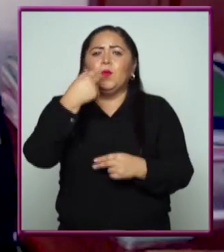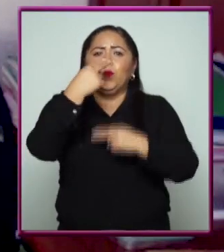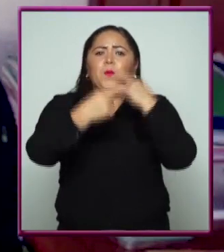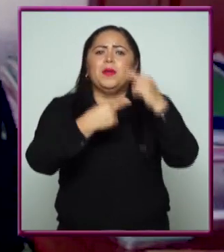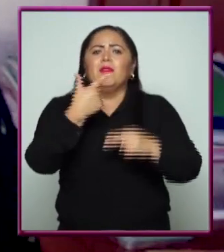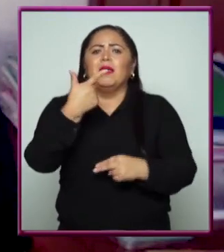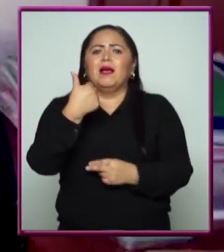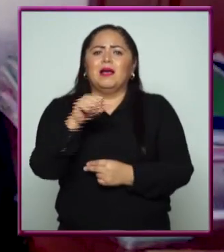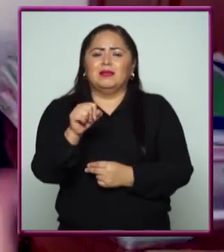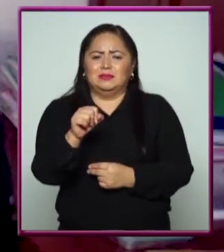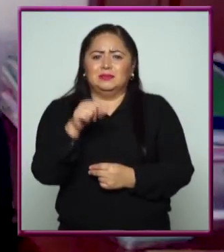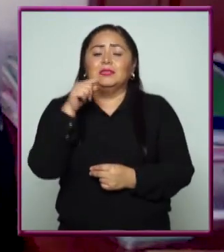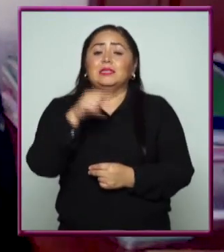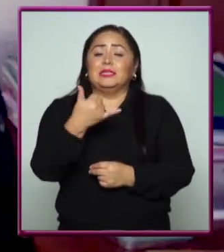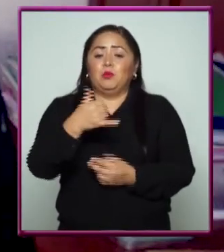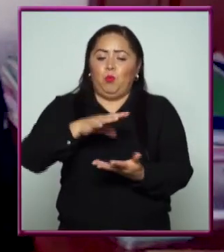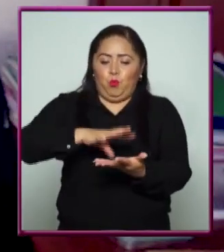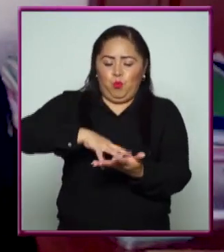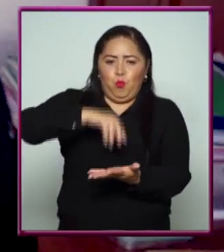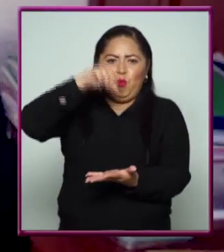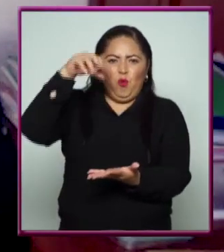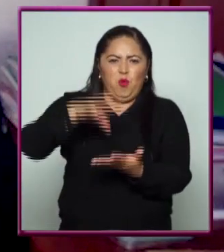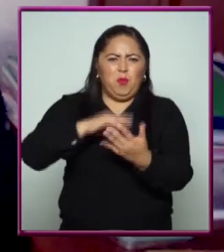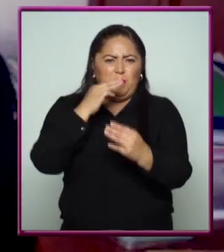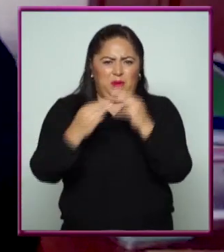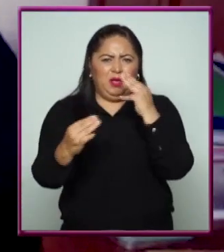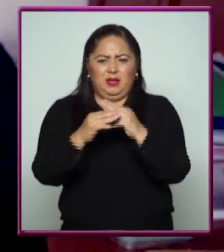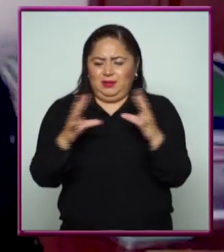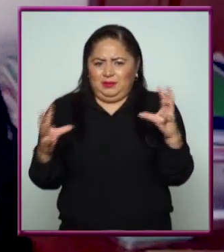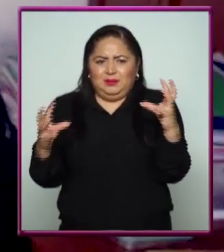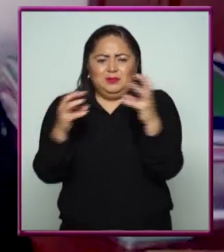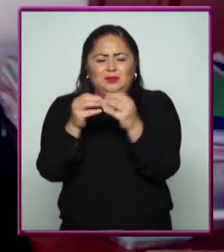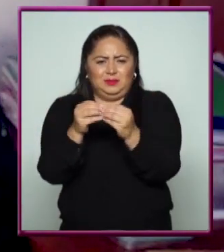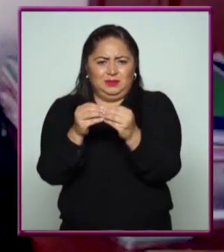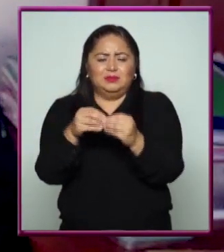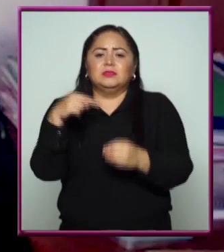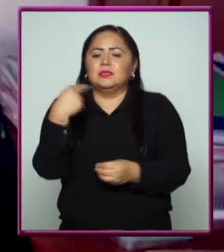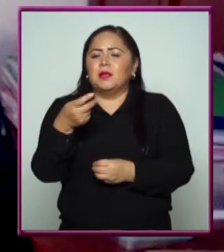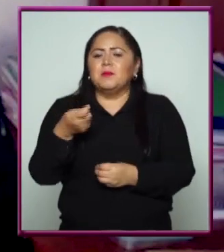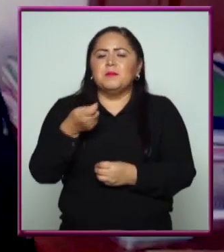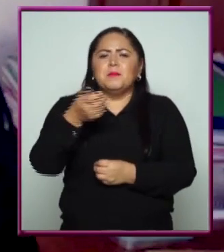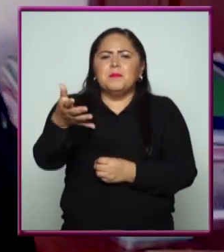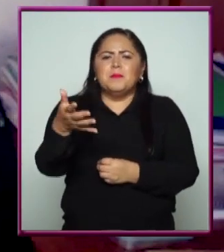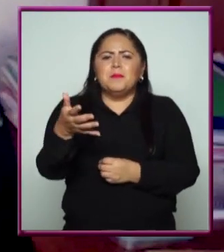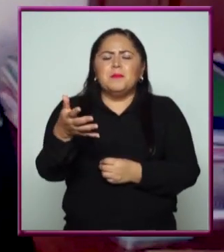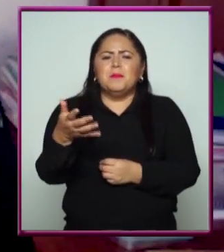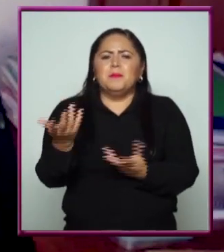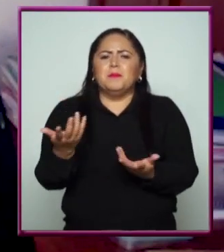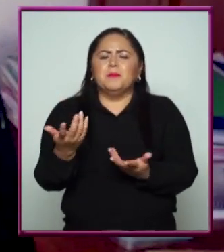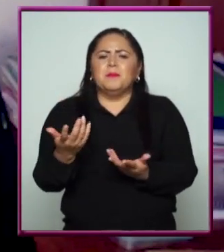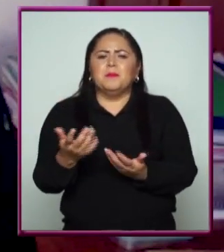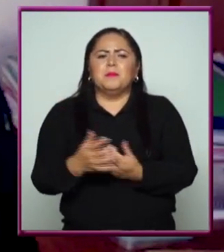gas y polvo, al polvo le llamamos